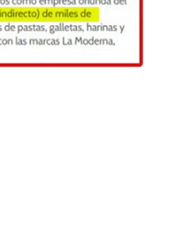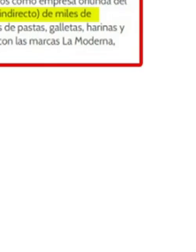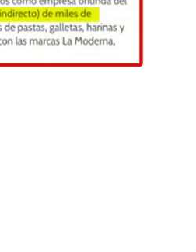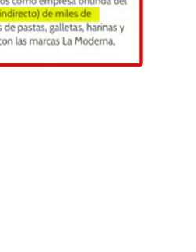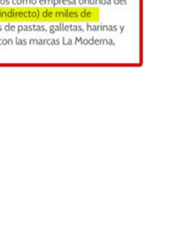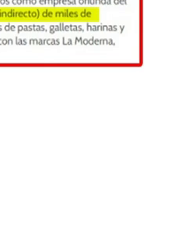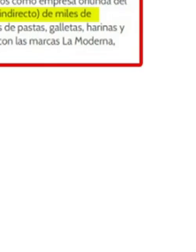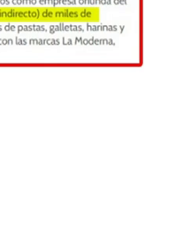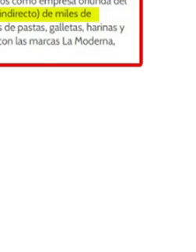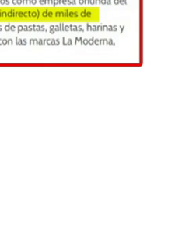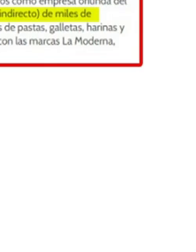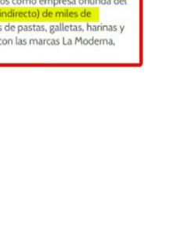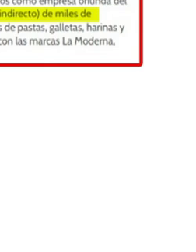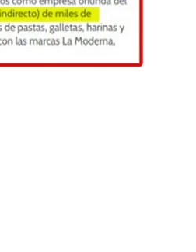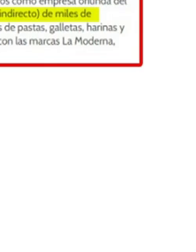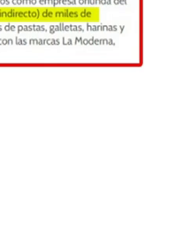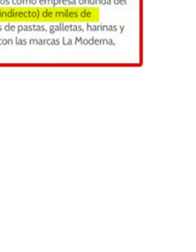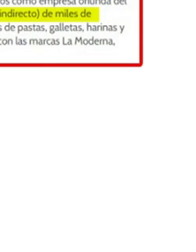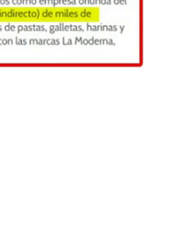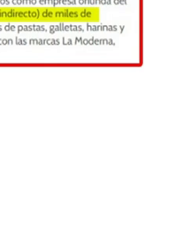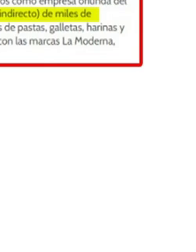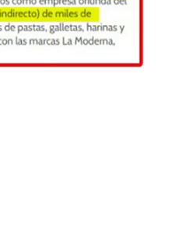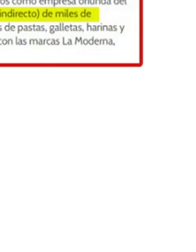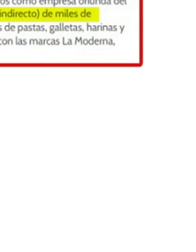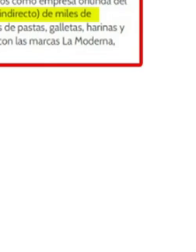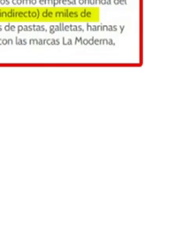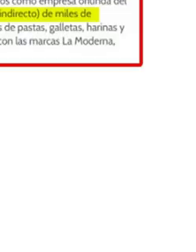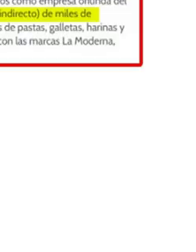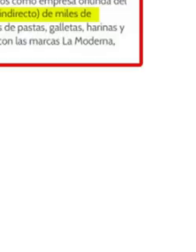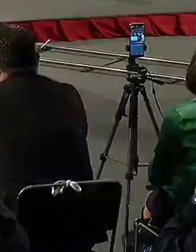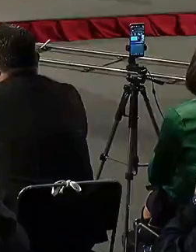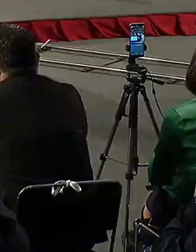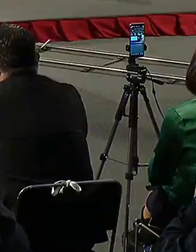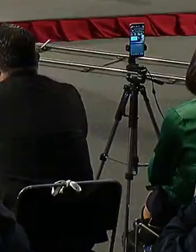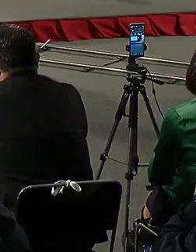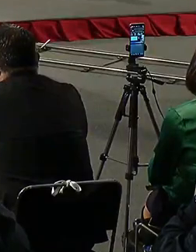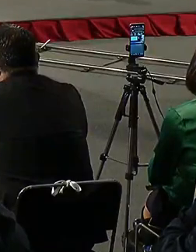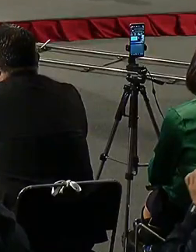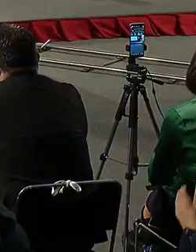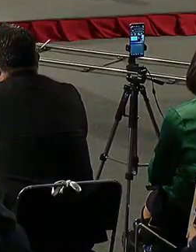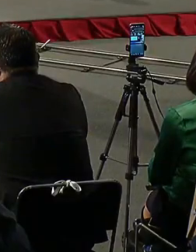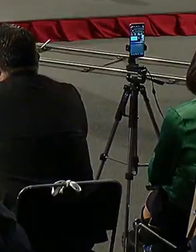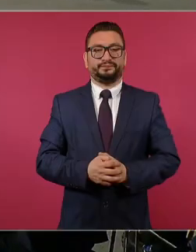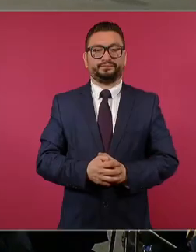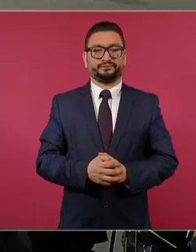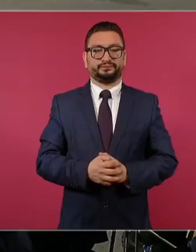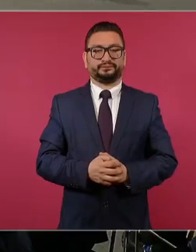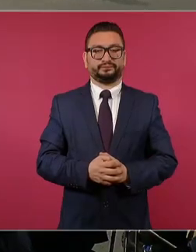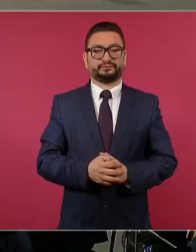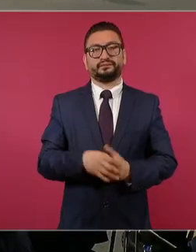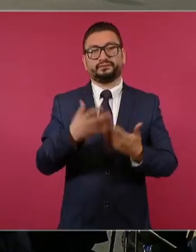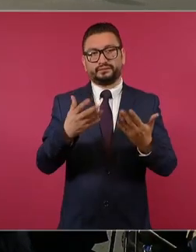llamado a Meta a que sea responsable con sus usuarios y sí, elimine las publicaciones.